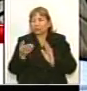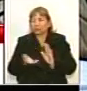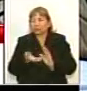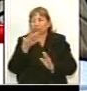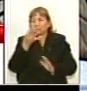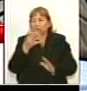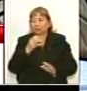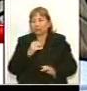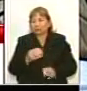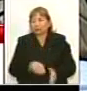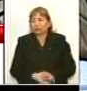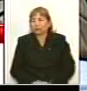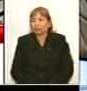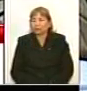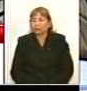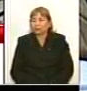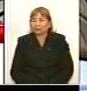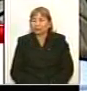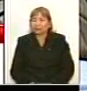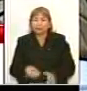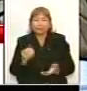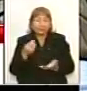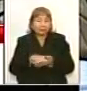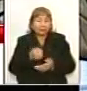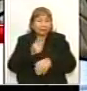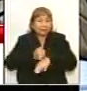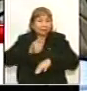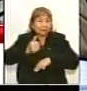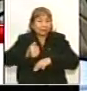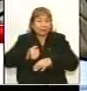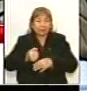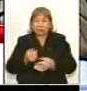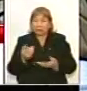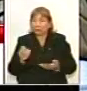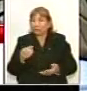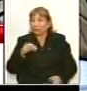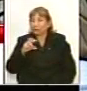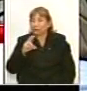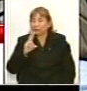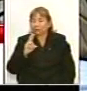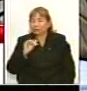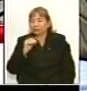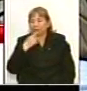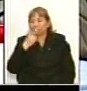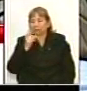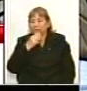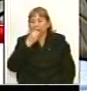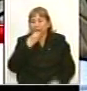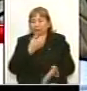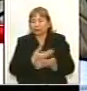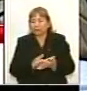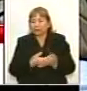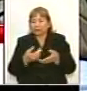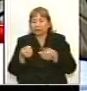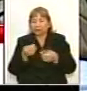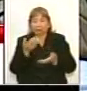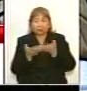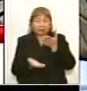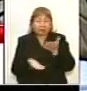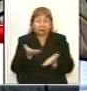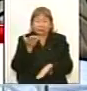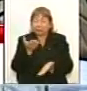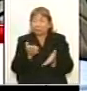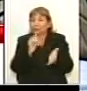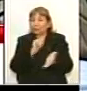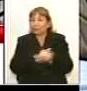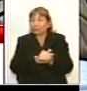está creciendo hoy día. Entonces, echarle la culpa al sistema previsional no me parece que es una buena medida. Tal vez, si es